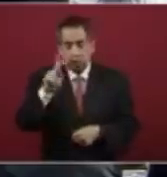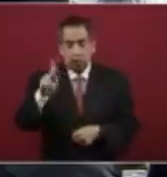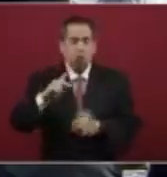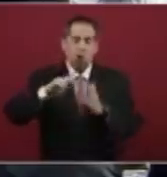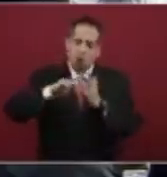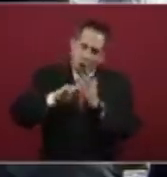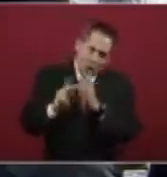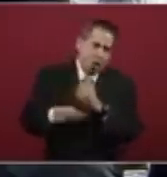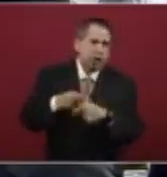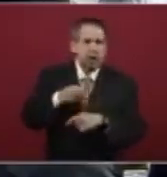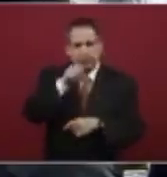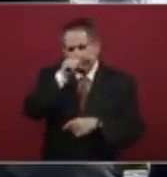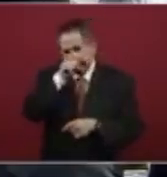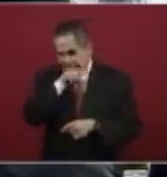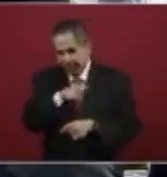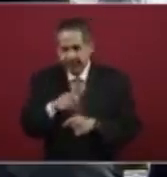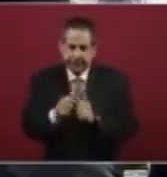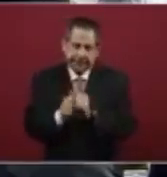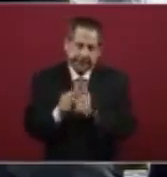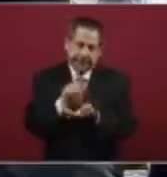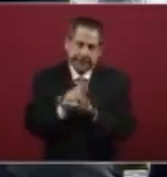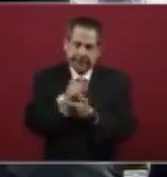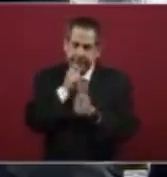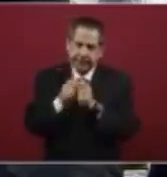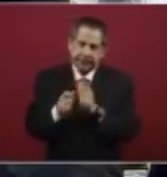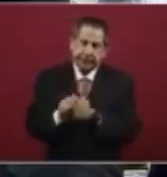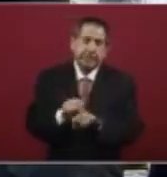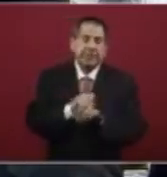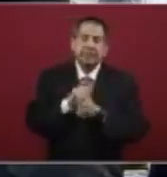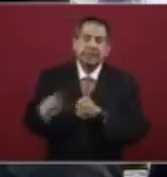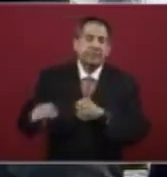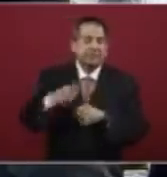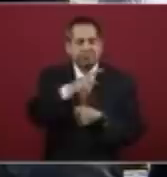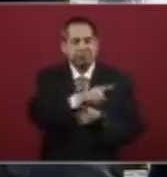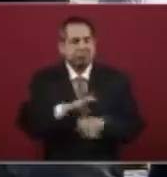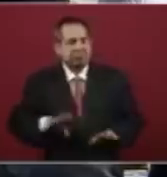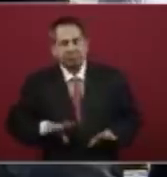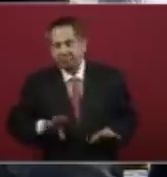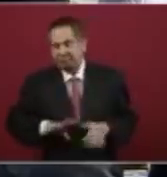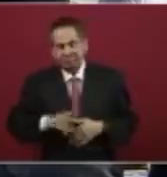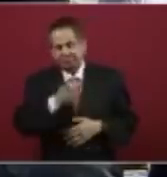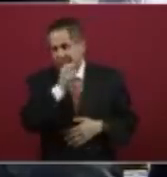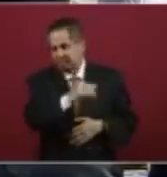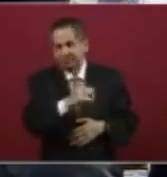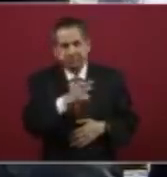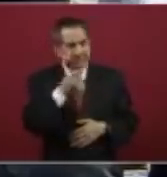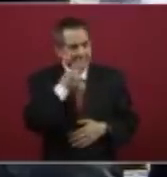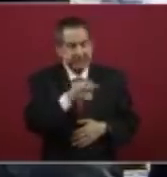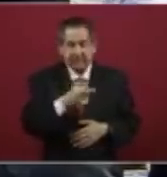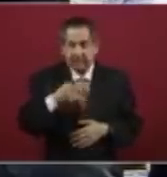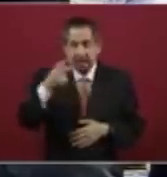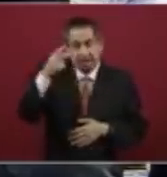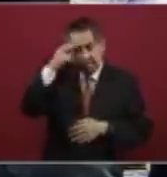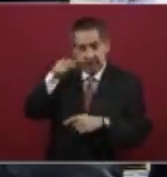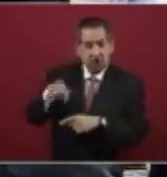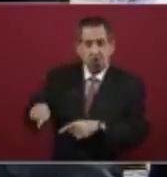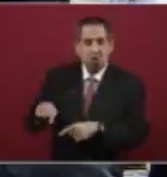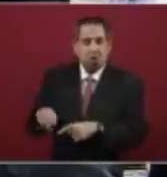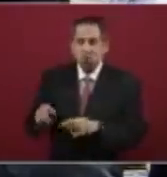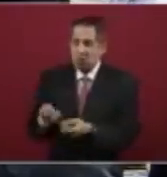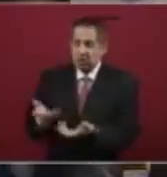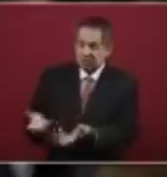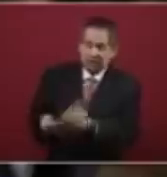a remitir a través del Twitter con la actitud que él asegura que México no está haciendo